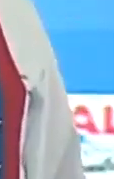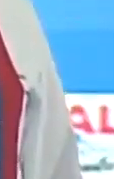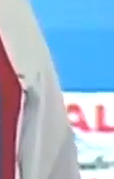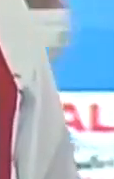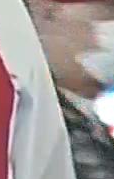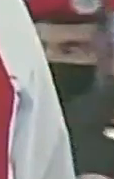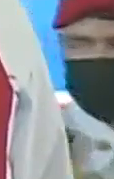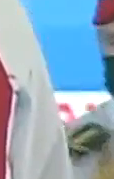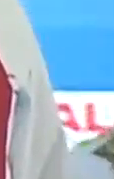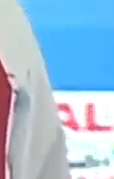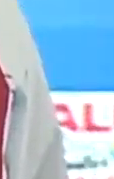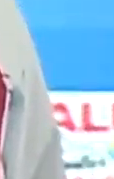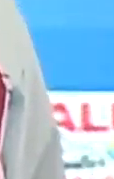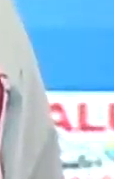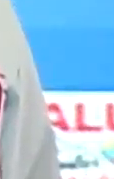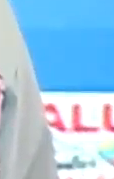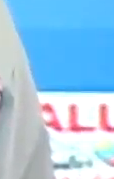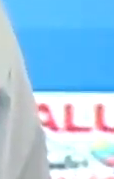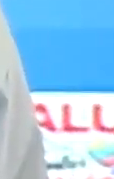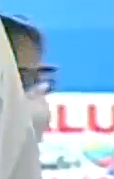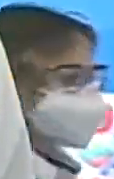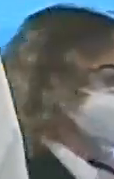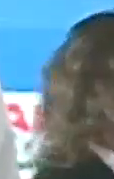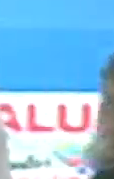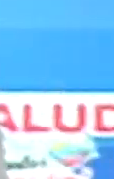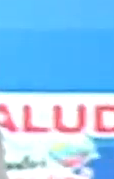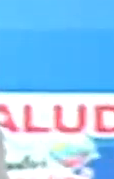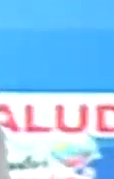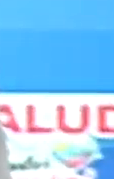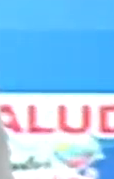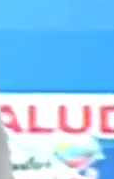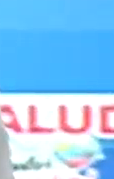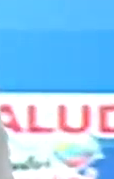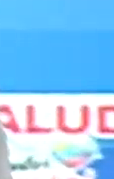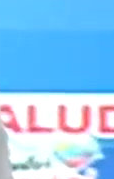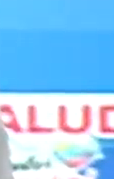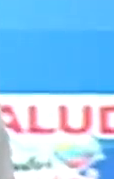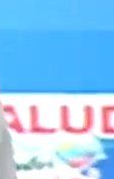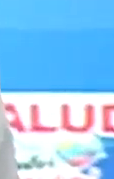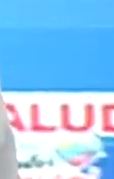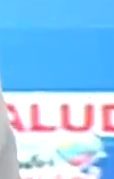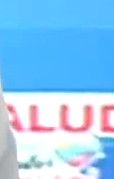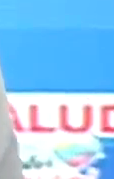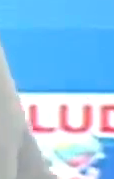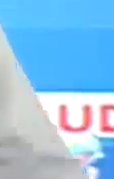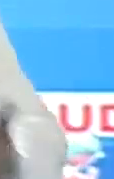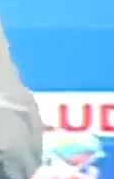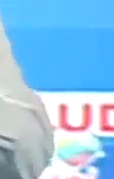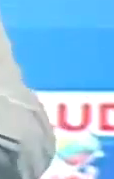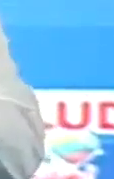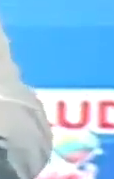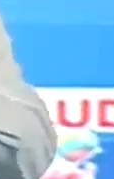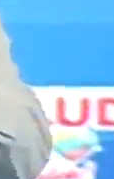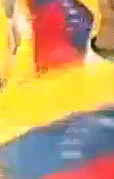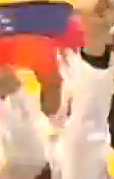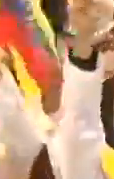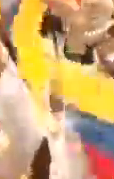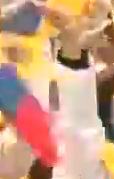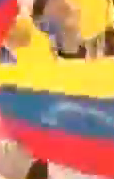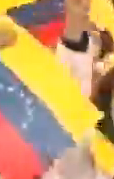República, Nicolás Maduro Moros, lidera el acto de graduación de médicos y enfermeras especialistas. Llega